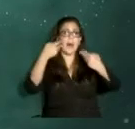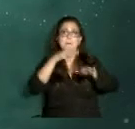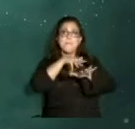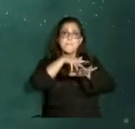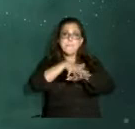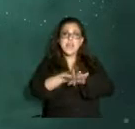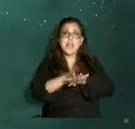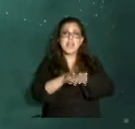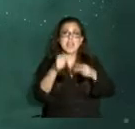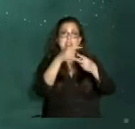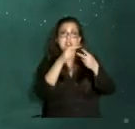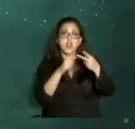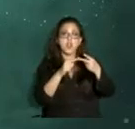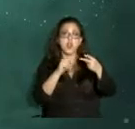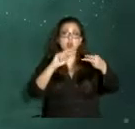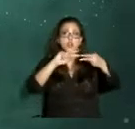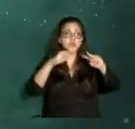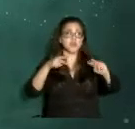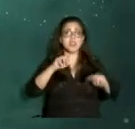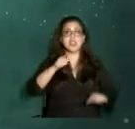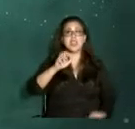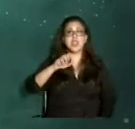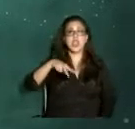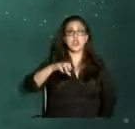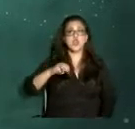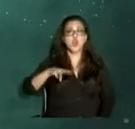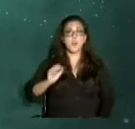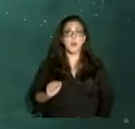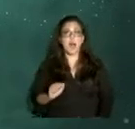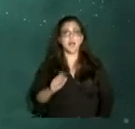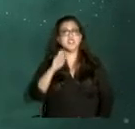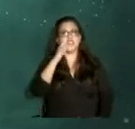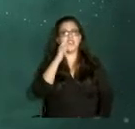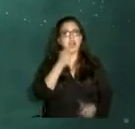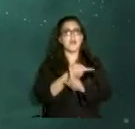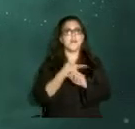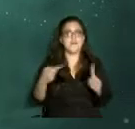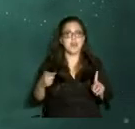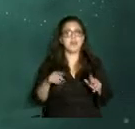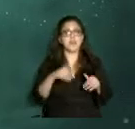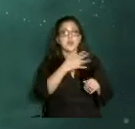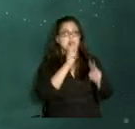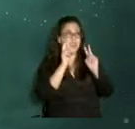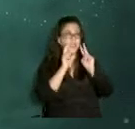tener frecuencias intermedias. ¿Y qué es lo que encontramos? Si ustedes se fijan en el gráfico,